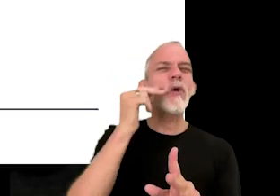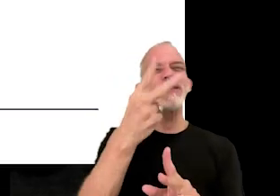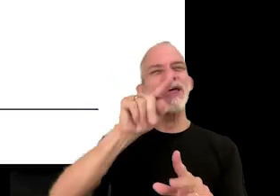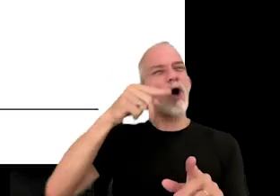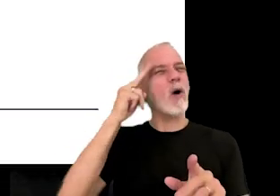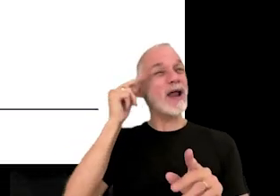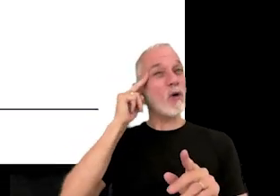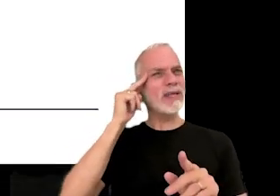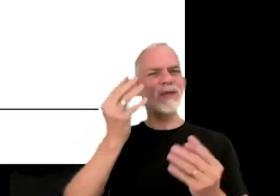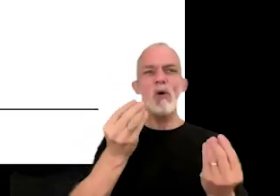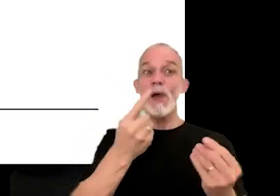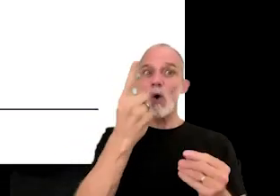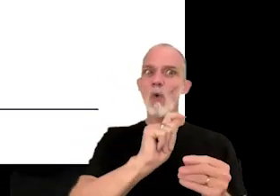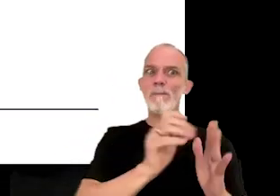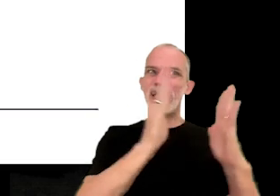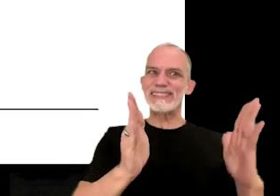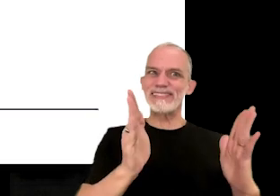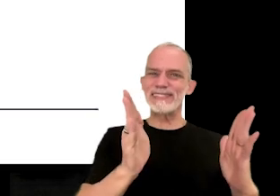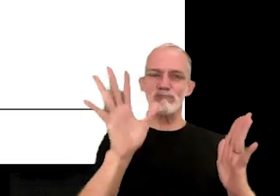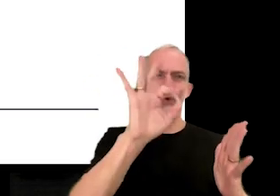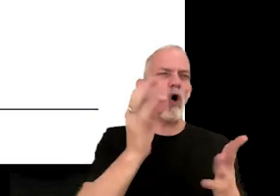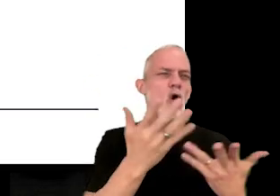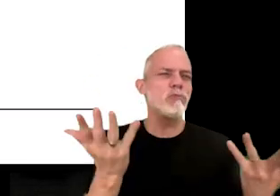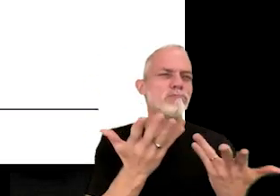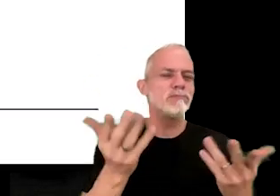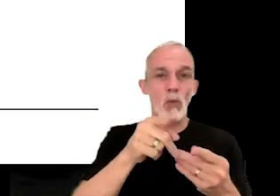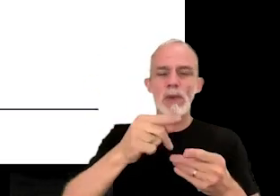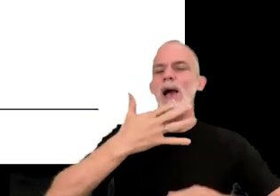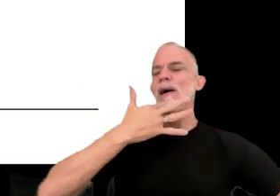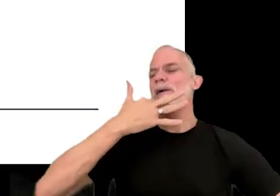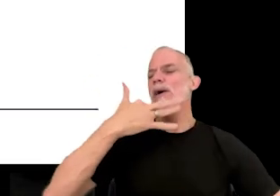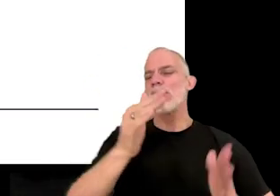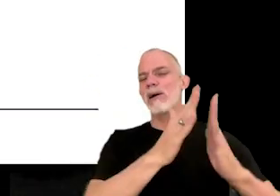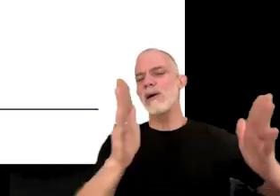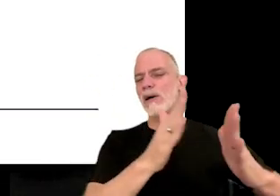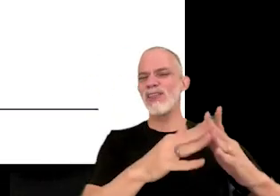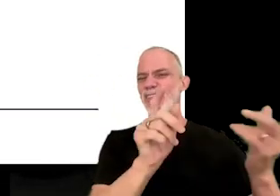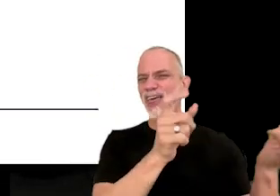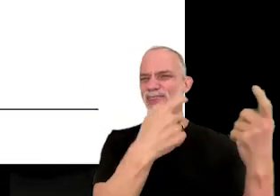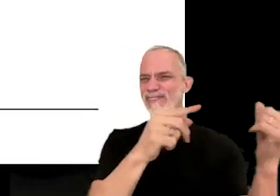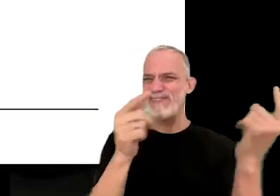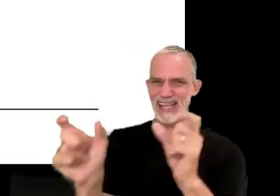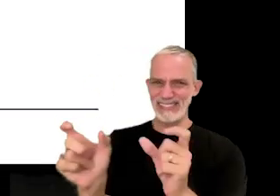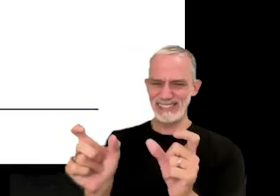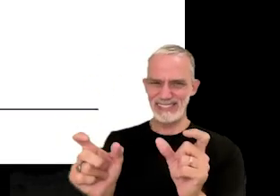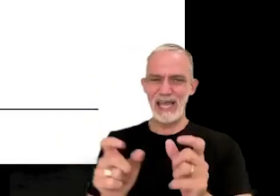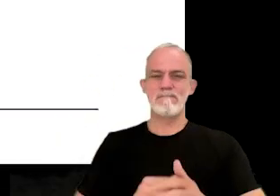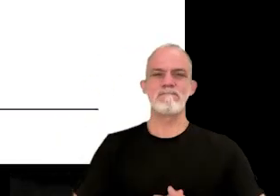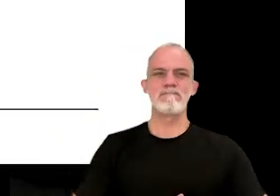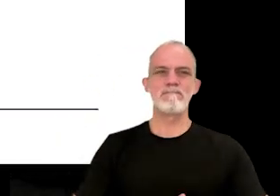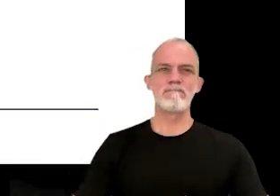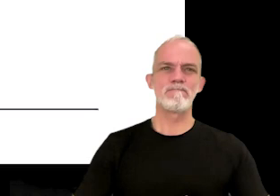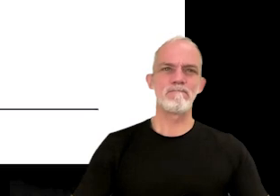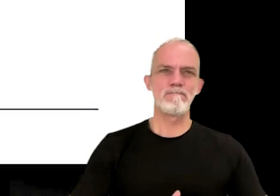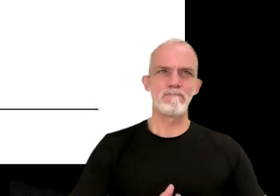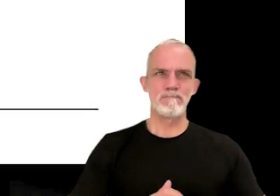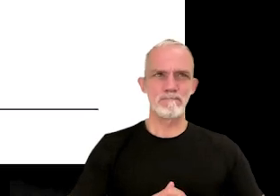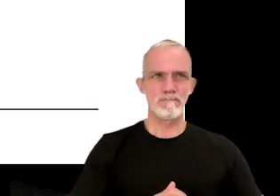166.992,99 se hizo en un mes, por ejemplo, como para poder llegar a entender la diferencia de la problemática.